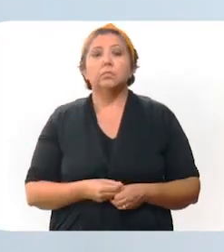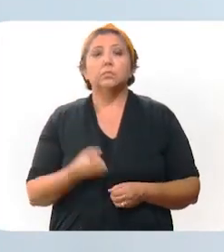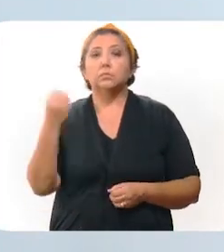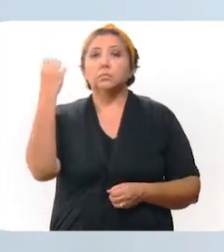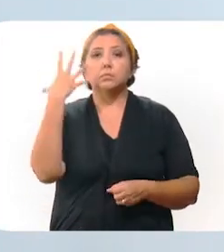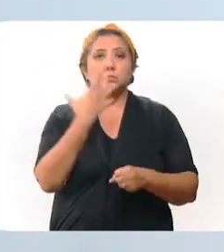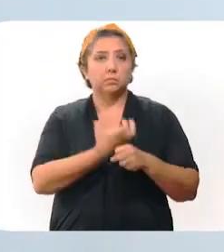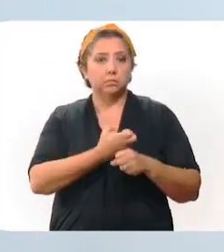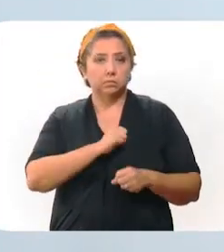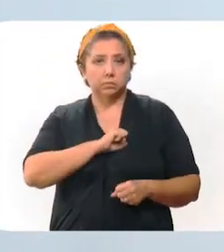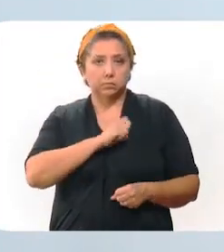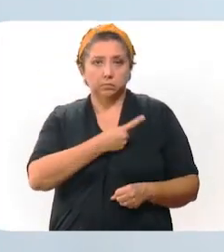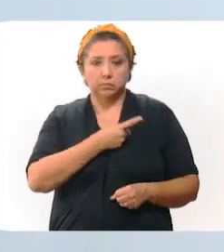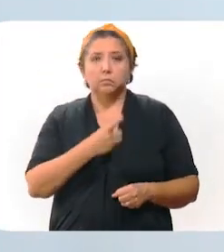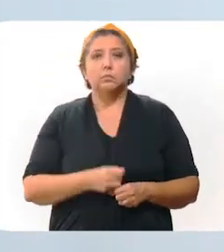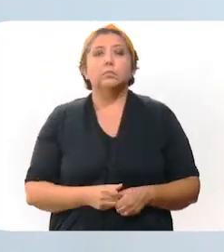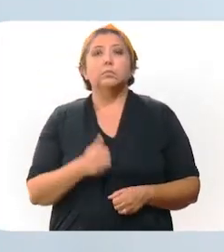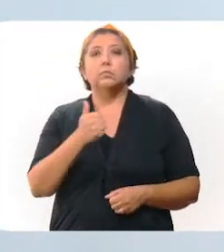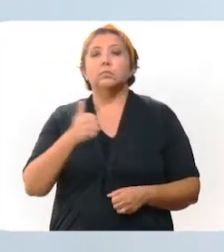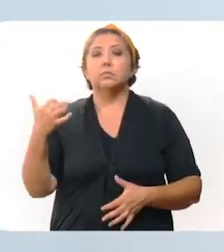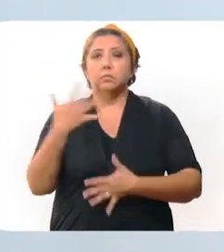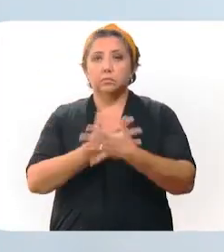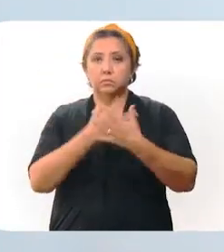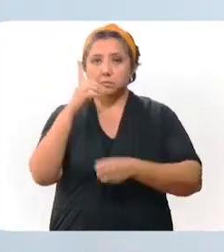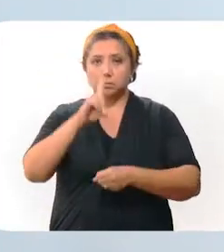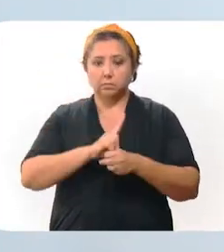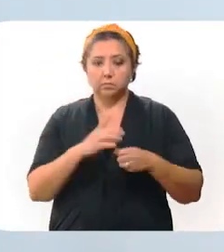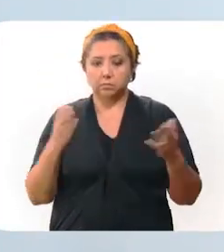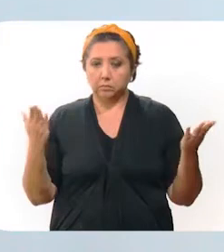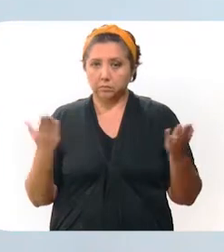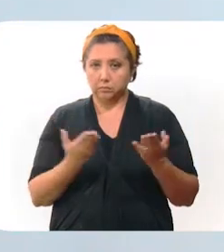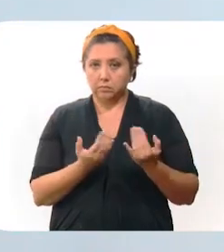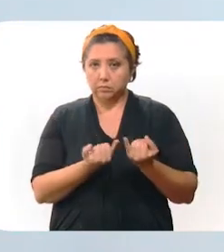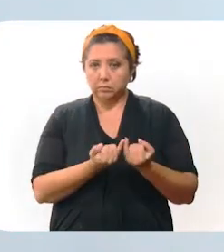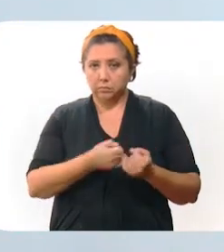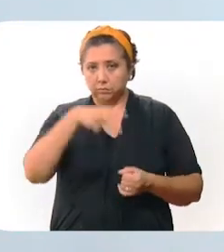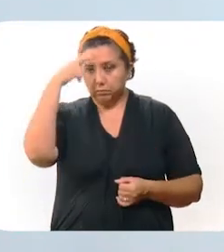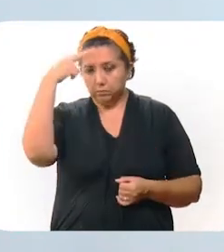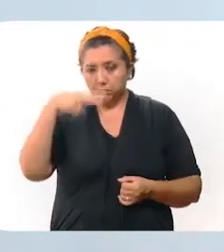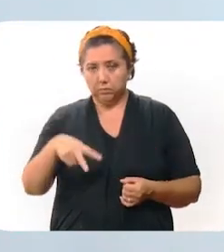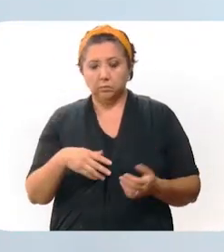el semáforo estatal de salud se va a dar a conocer cada 15 días con la finalidad de